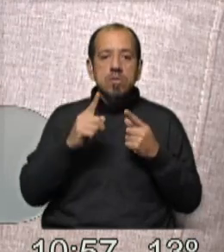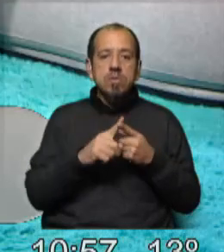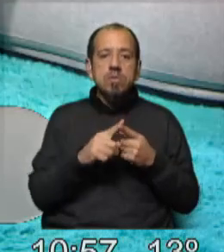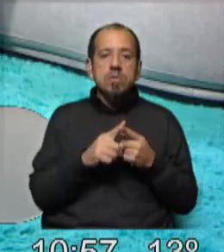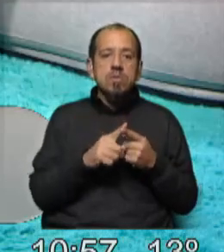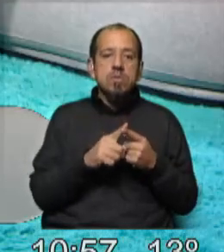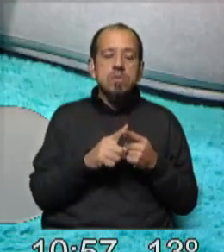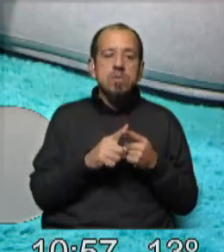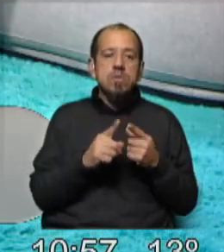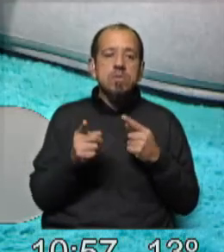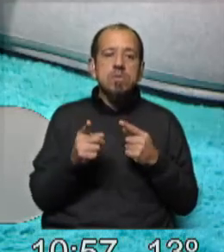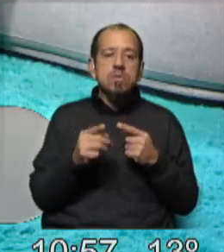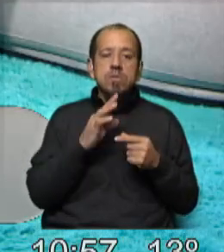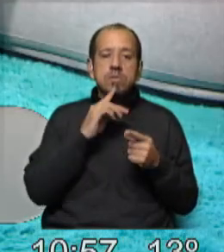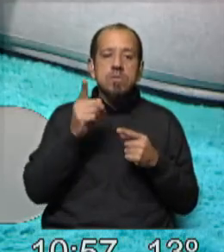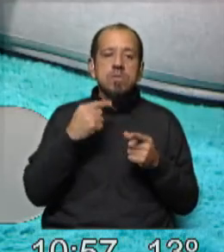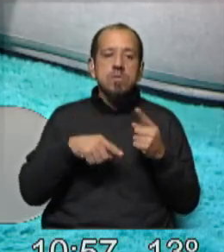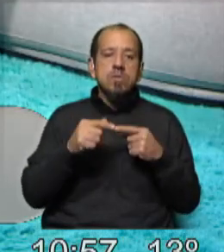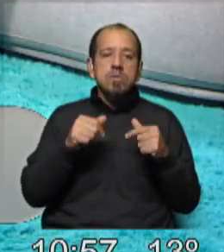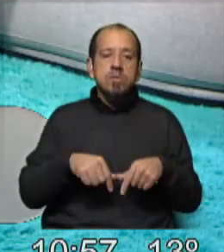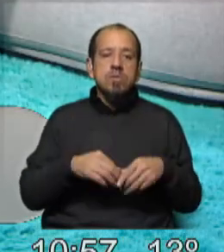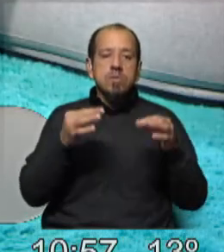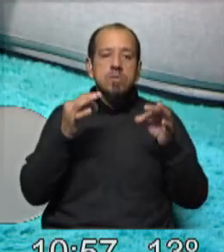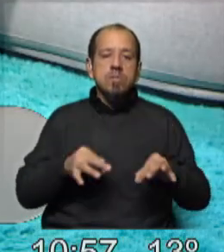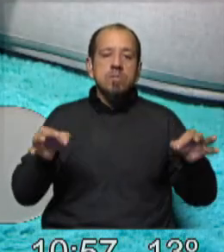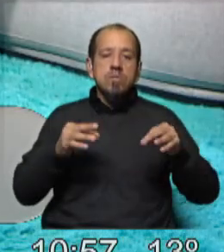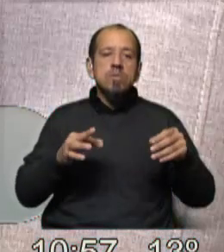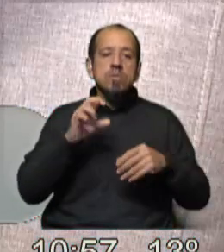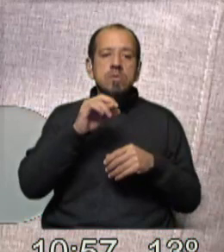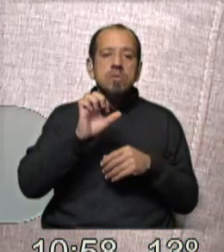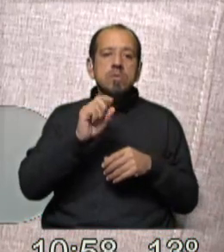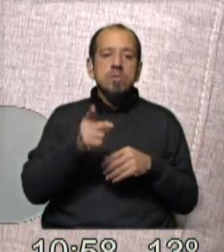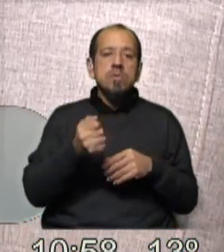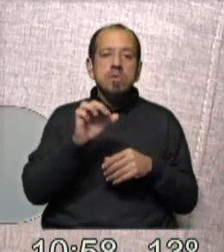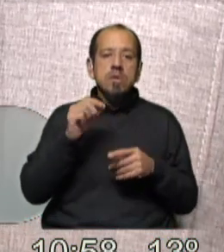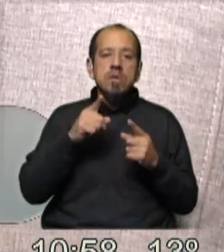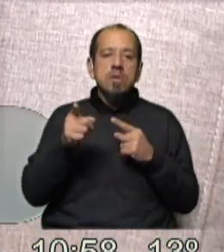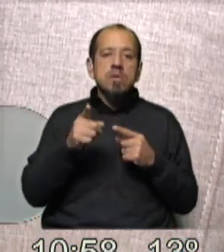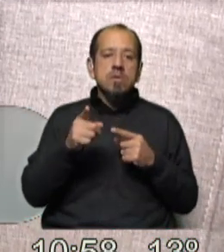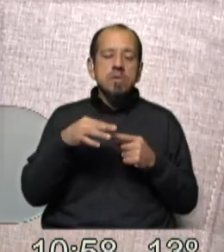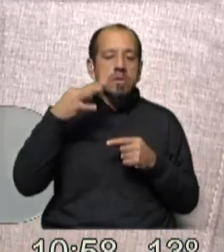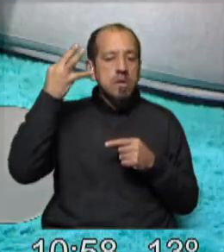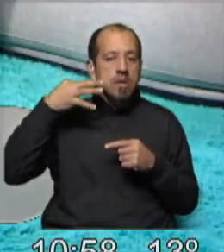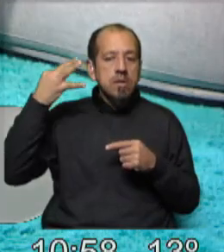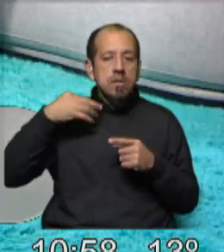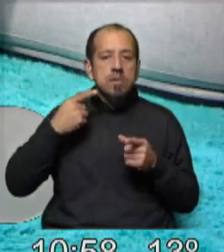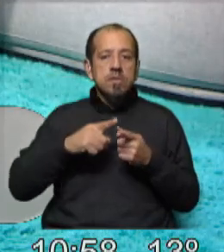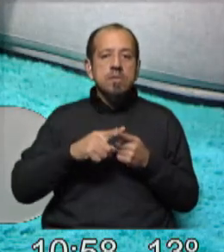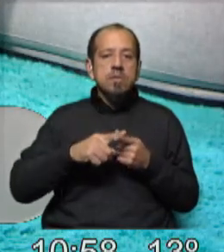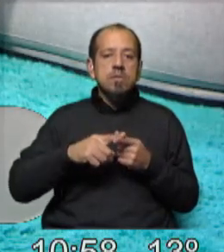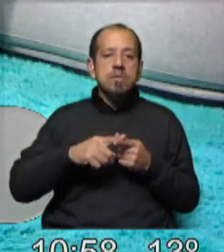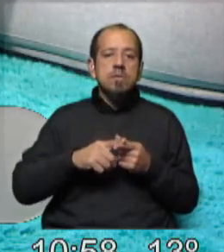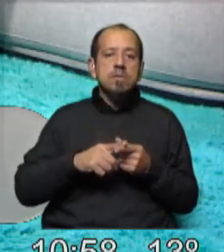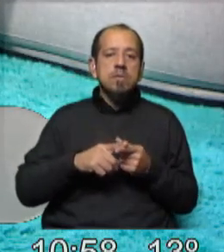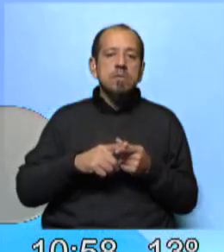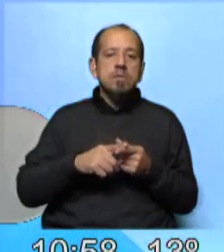Es americano, pero mis canciones hablan de acá. Yo toco reggae, folclore jamaiquino. Bueno, el ritmo del barrio tenía algo de eso también, claro, ¿no?